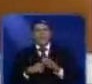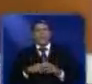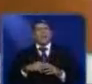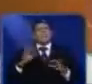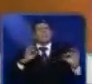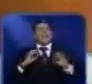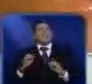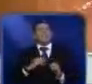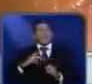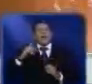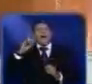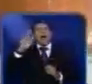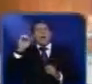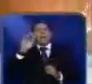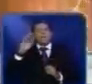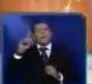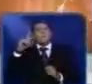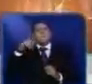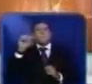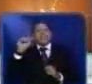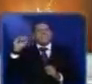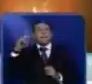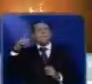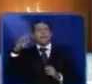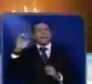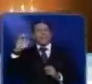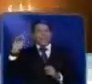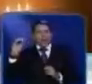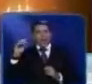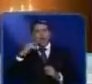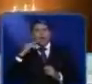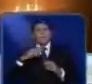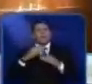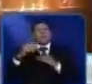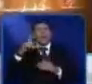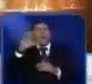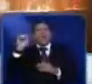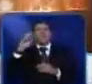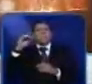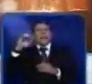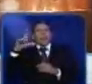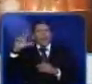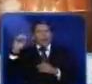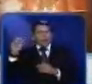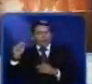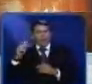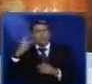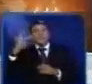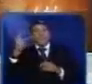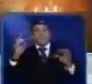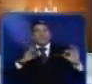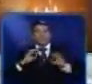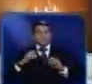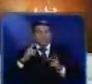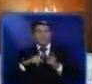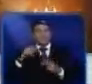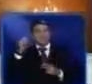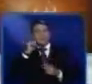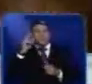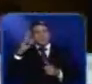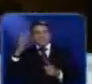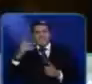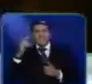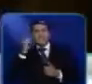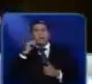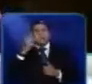Mateo, ubicado en la Avenida Andrés Bello, prolongación Los Manolos, en sus tres últimas funciones este viernes 25 y sábado 26 a las 8